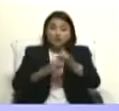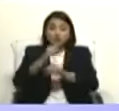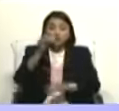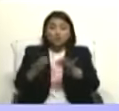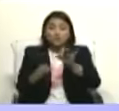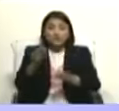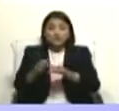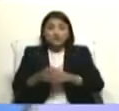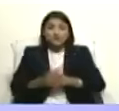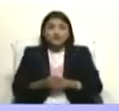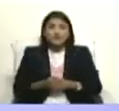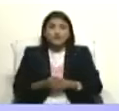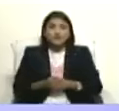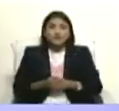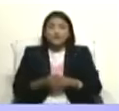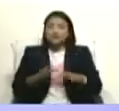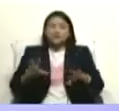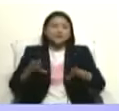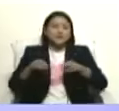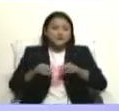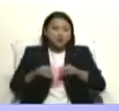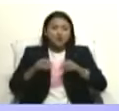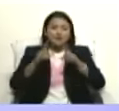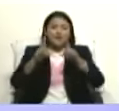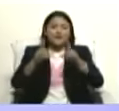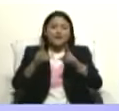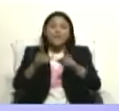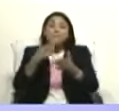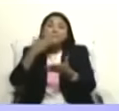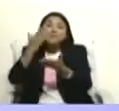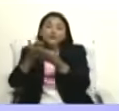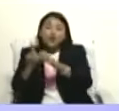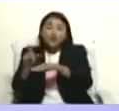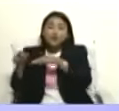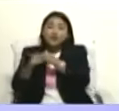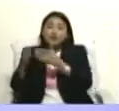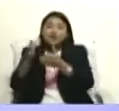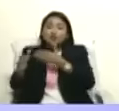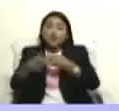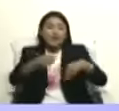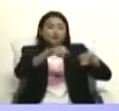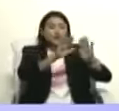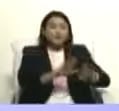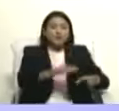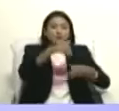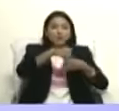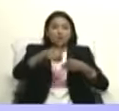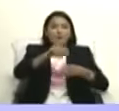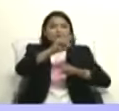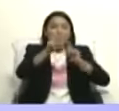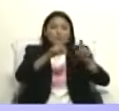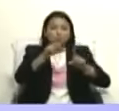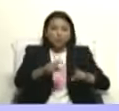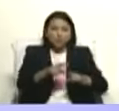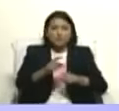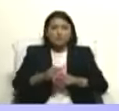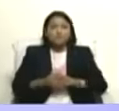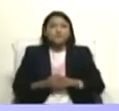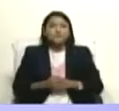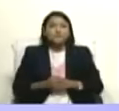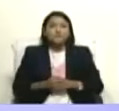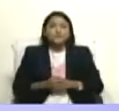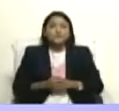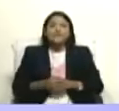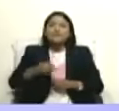Internacional de Justicia, que rechazó las medidas solicitadas por el gobierno de Guyana en torno a suspender el referendo consultivo. Ha dicho